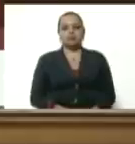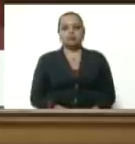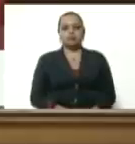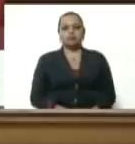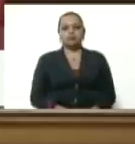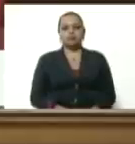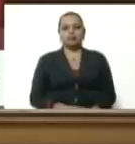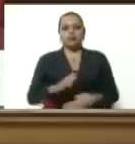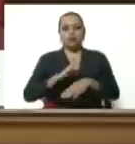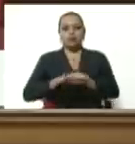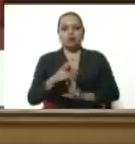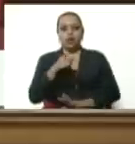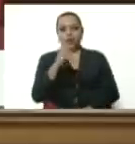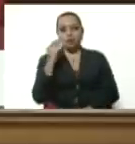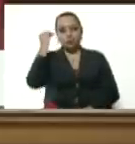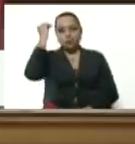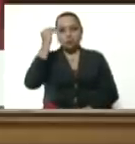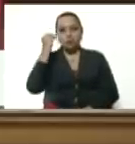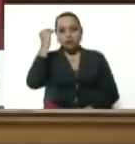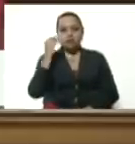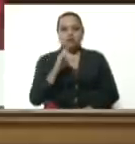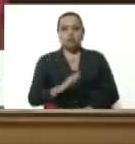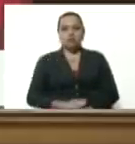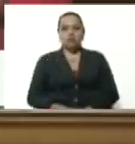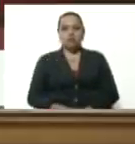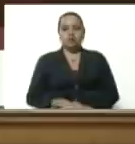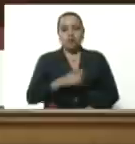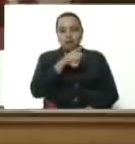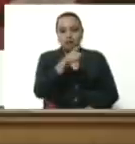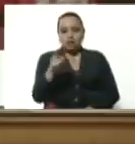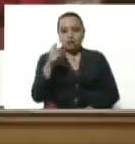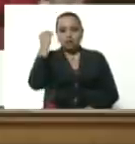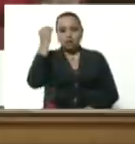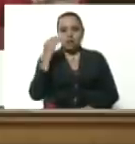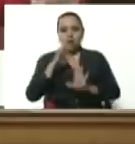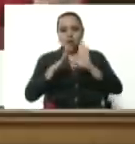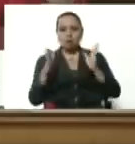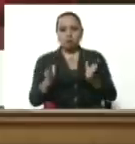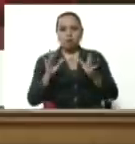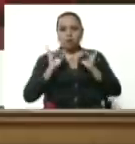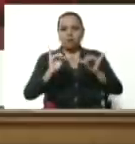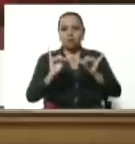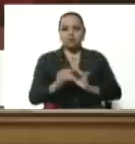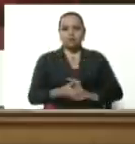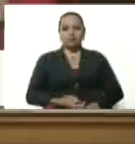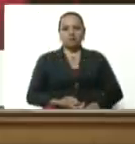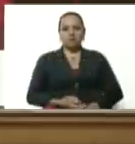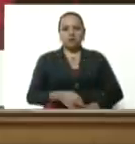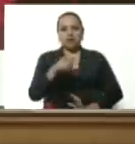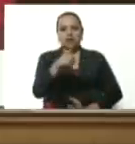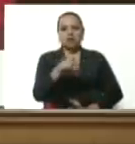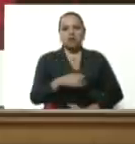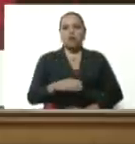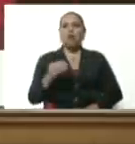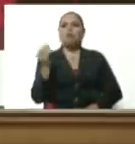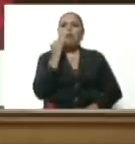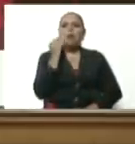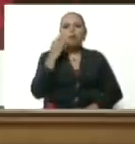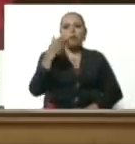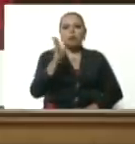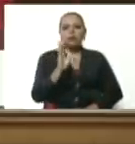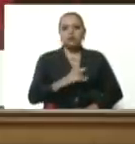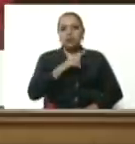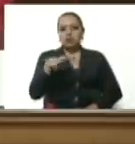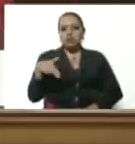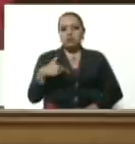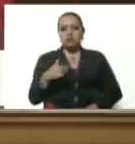¿Por qué? Porque ellos creían y les hicieron creer al mundo y se creyeron ellos mismos porque son unos rolos de bolsa que nosotros